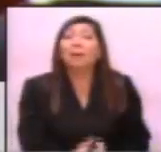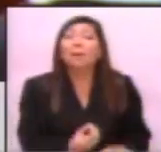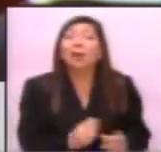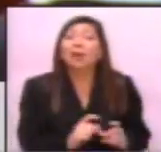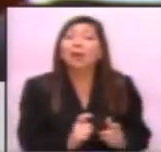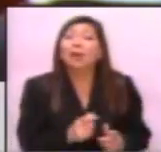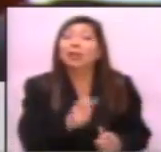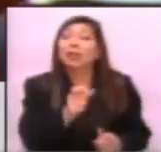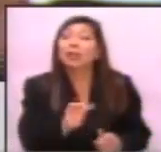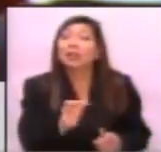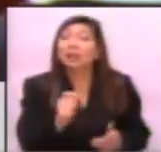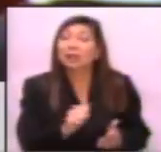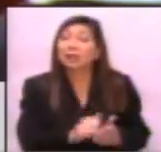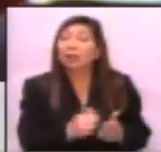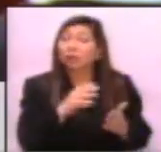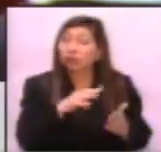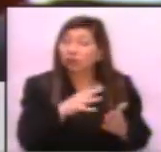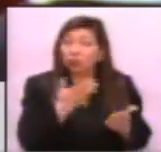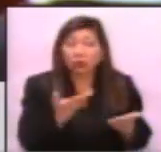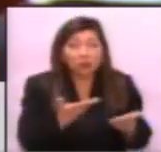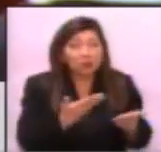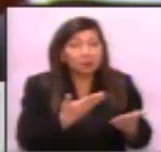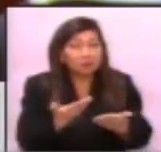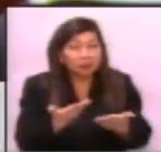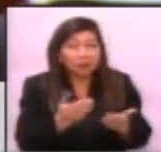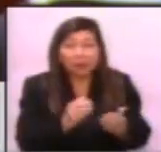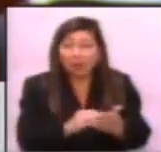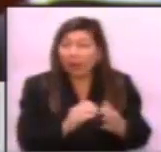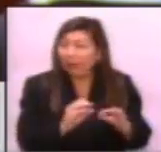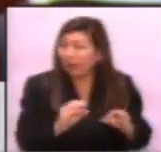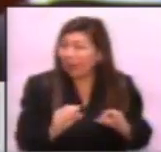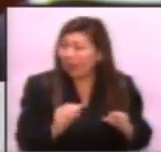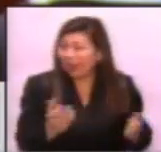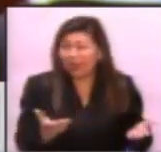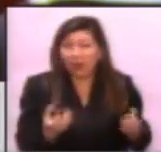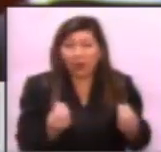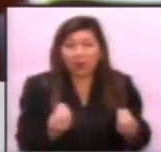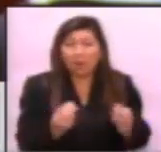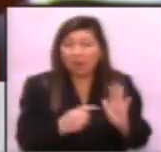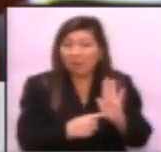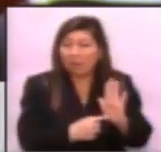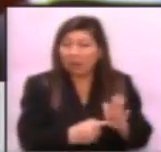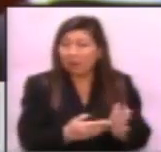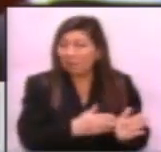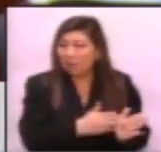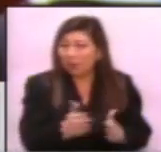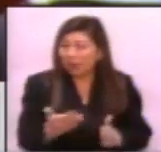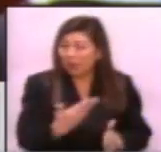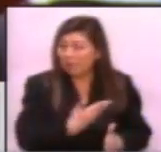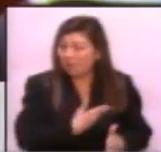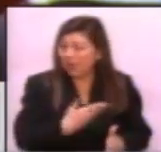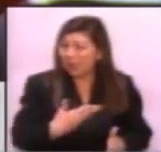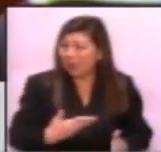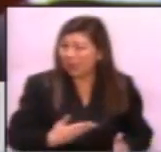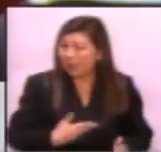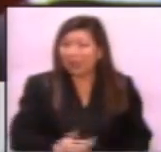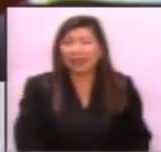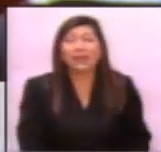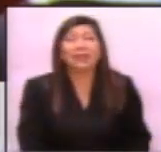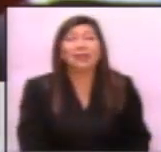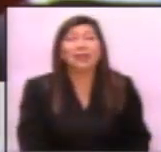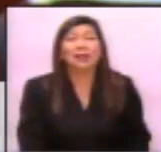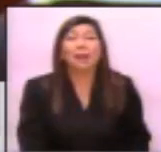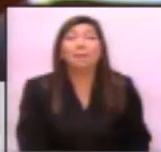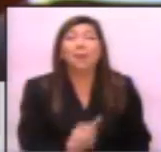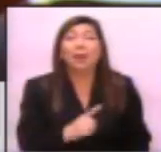los parlamentarios estudien una situación tan delicada como es presentar la vacancia de un presidente de la República,